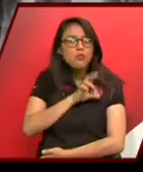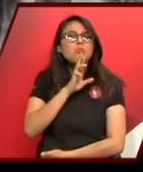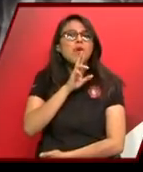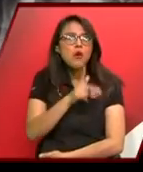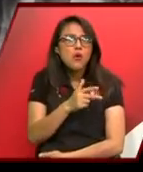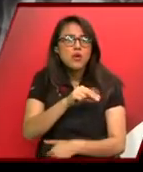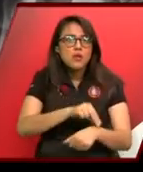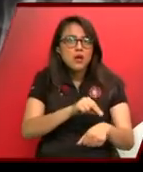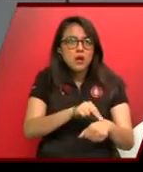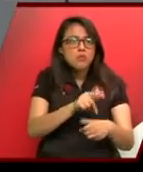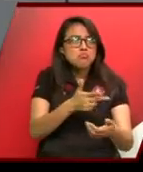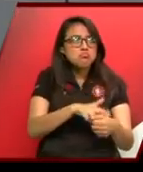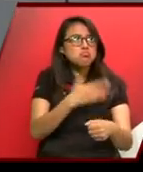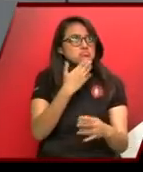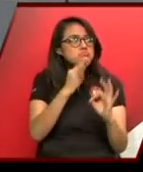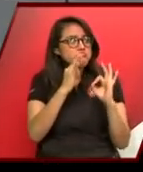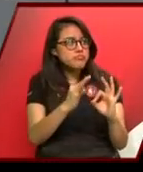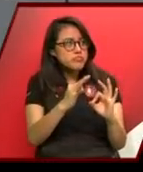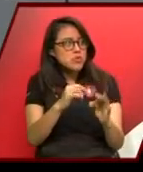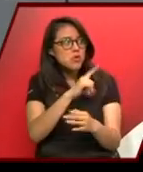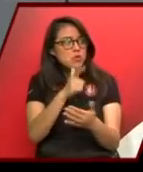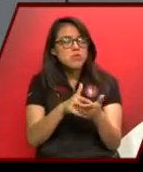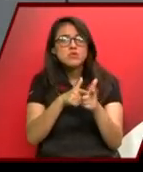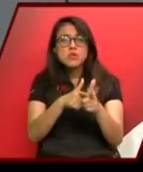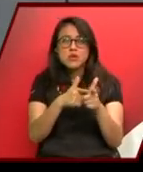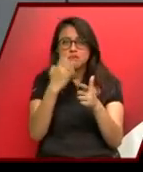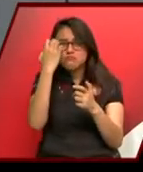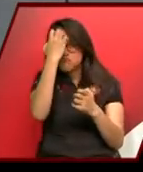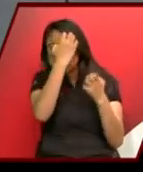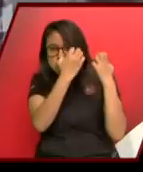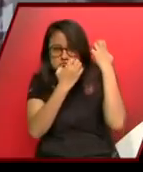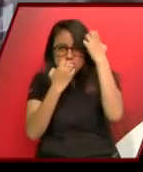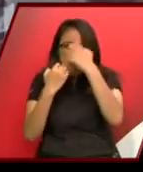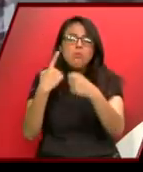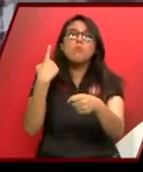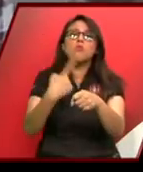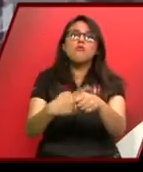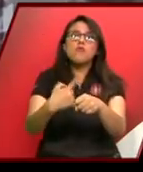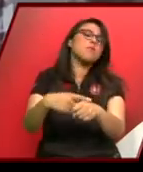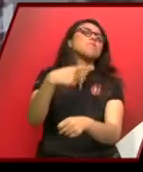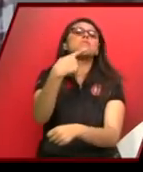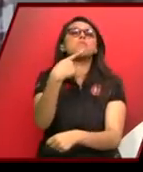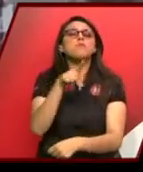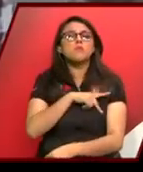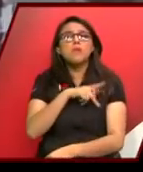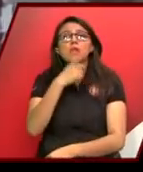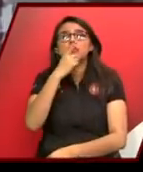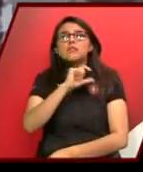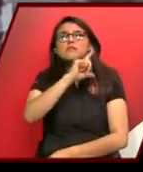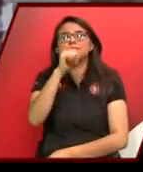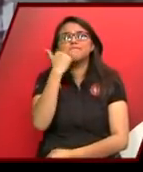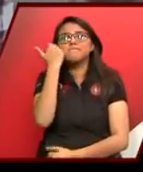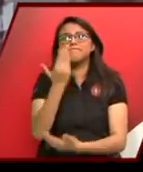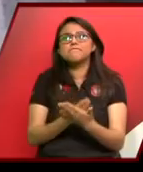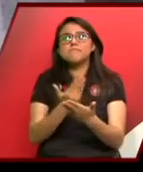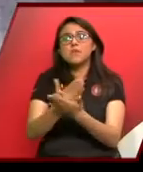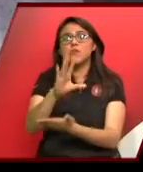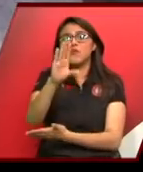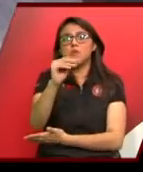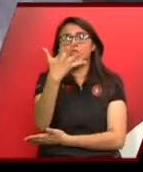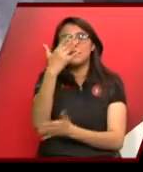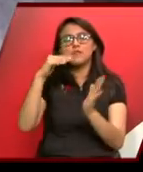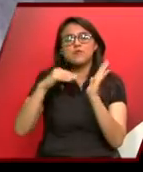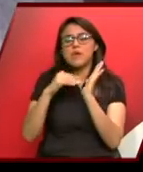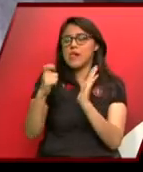atenderme en una clínica particular. Además de practicarse unos estudios sobre su padecimiento, cuenta que le ofrece 95 mil